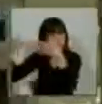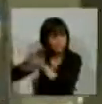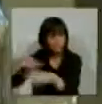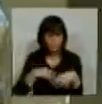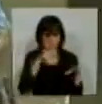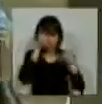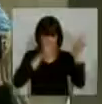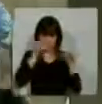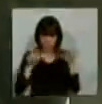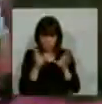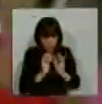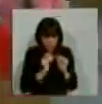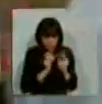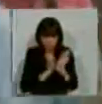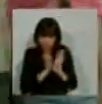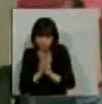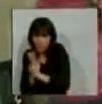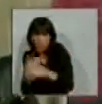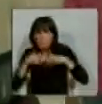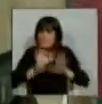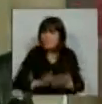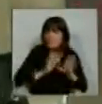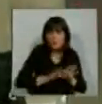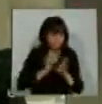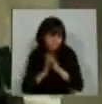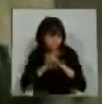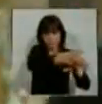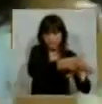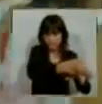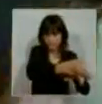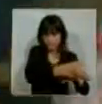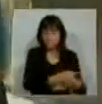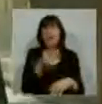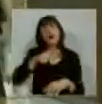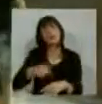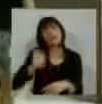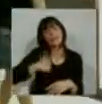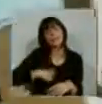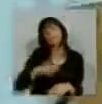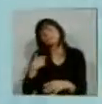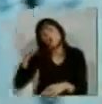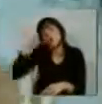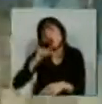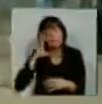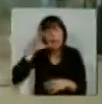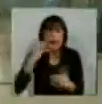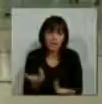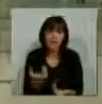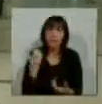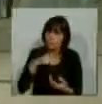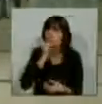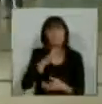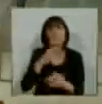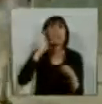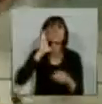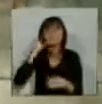la gente, porque hay grandes descuentos. No estoy hablando de Argentina, que hay productos con rebajas. En Estados Unidos, por